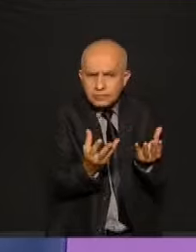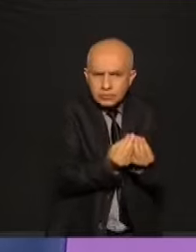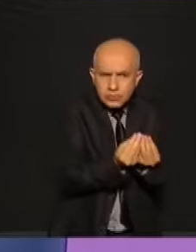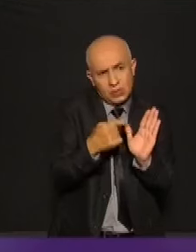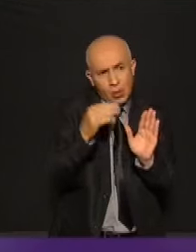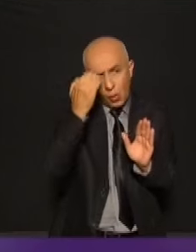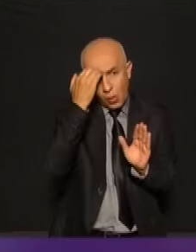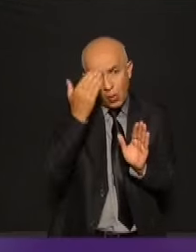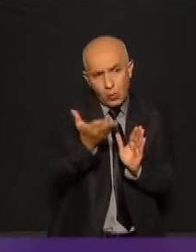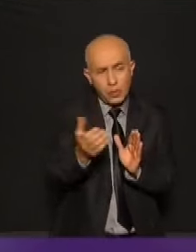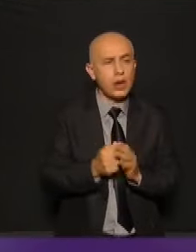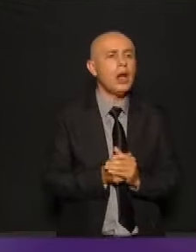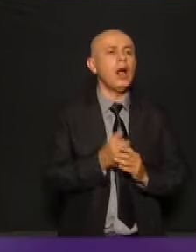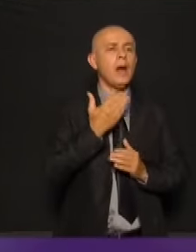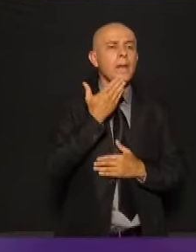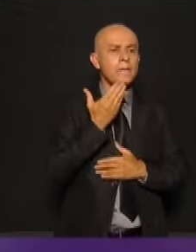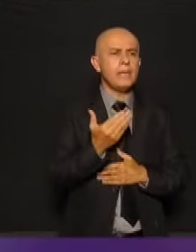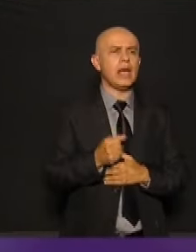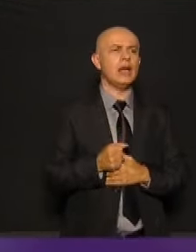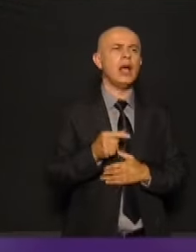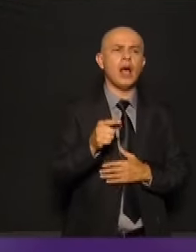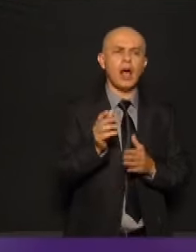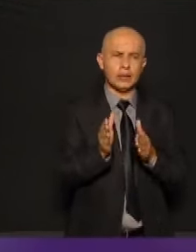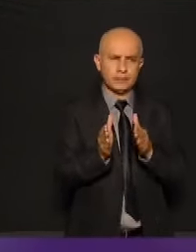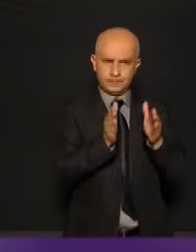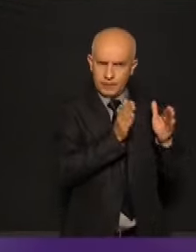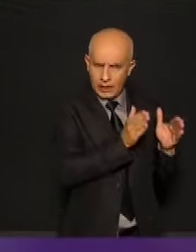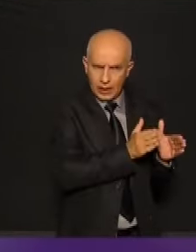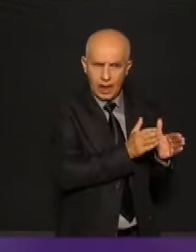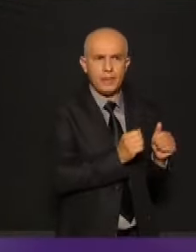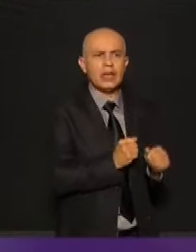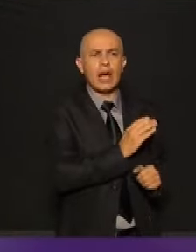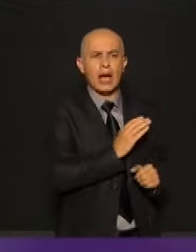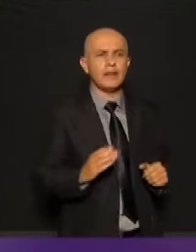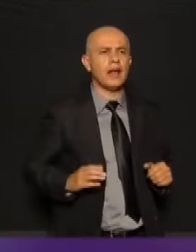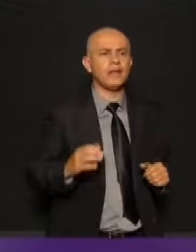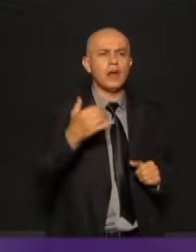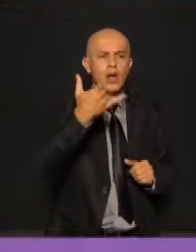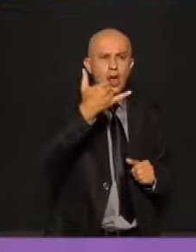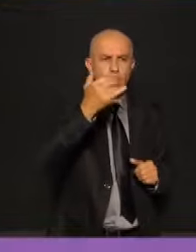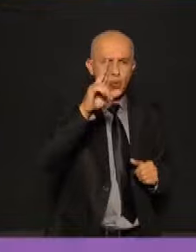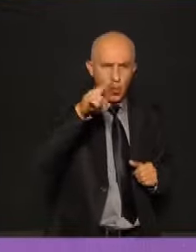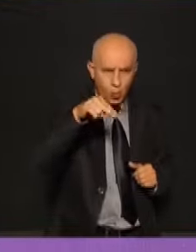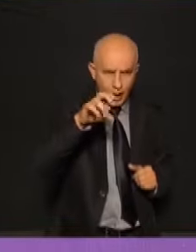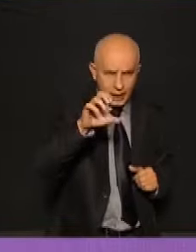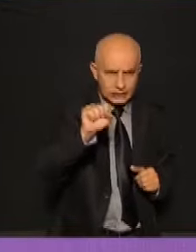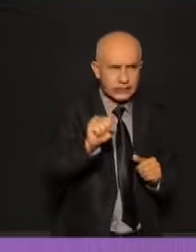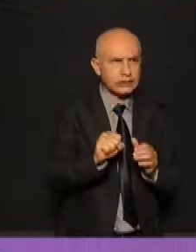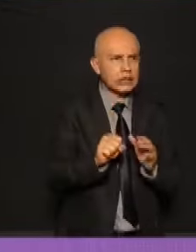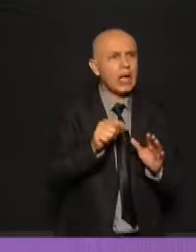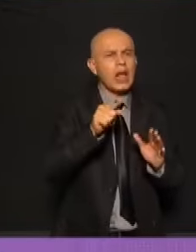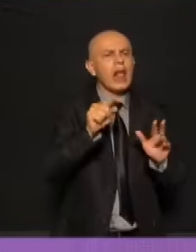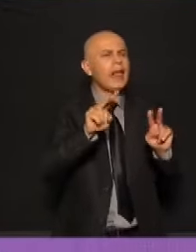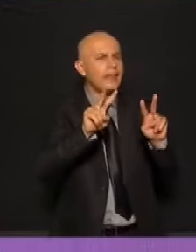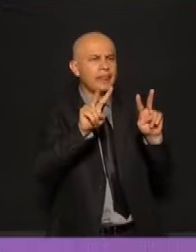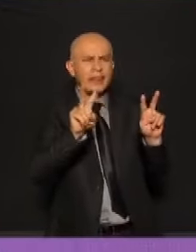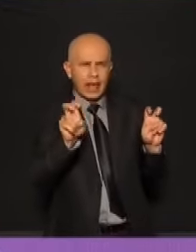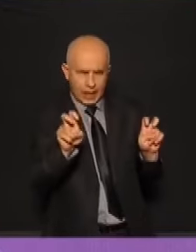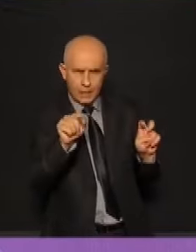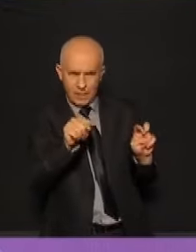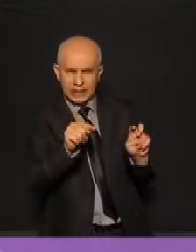los moderadores serán mits Cordero Contreras y Javier solosano ccer Javier salas Hernández rtv